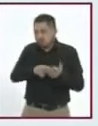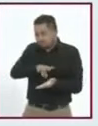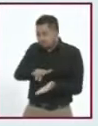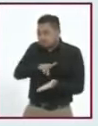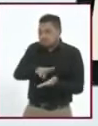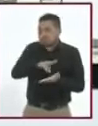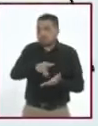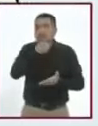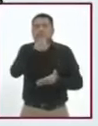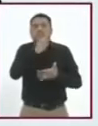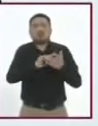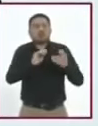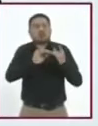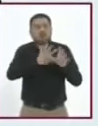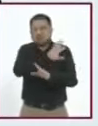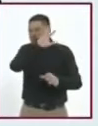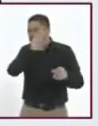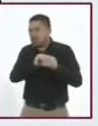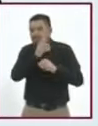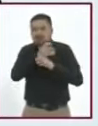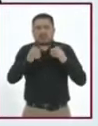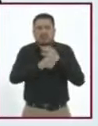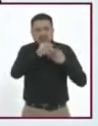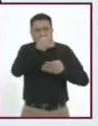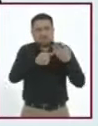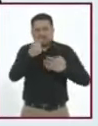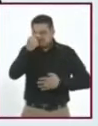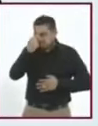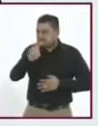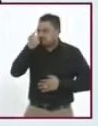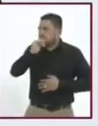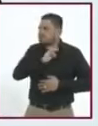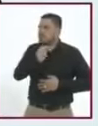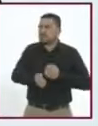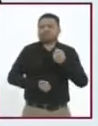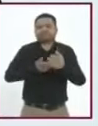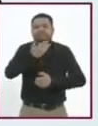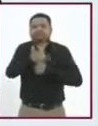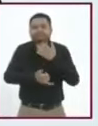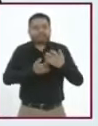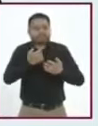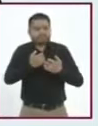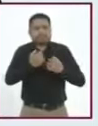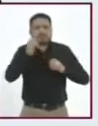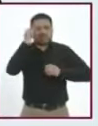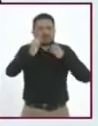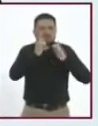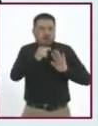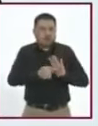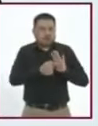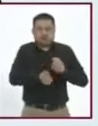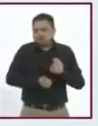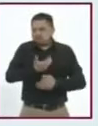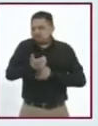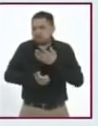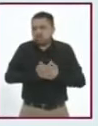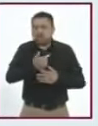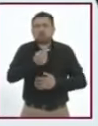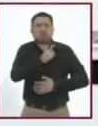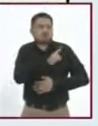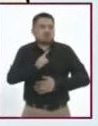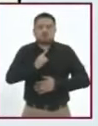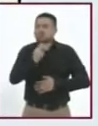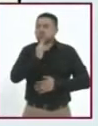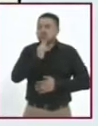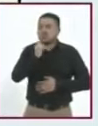es decir, todos aquellos elementos que faciliten nuestra exposición. En la exposición oral debemos usar un